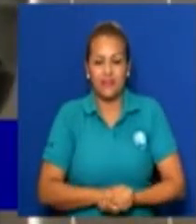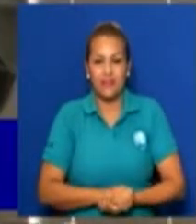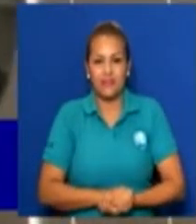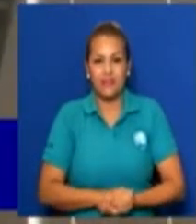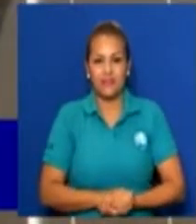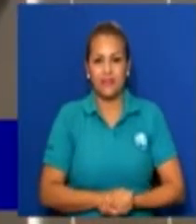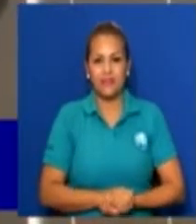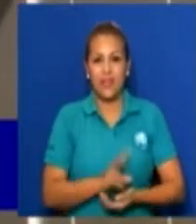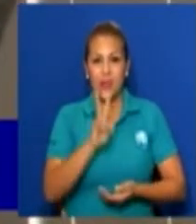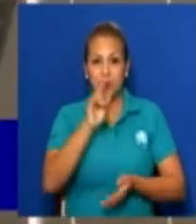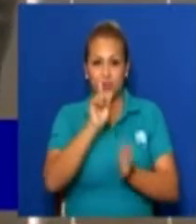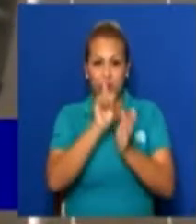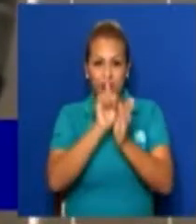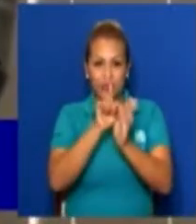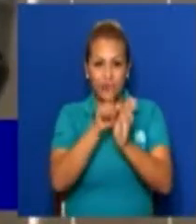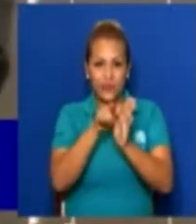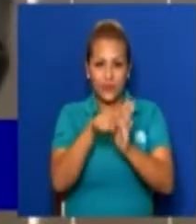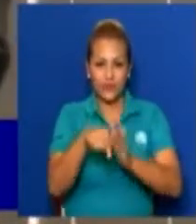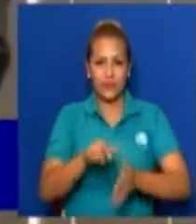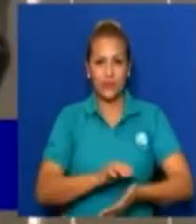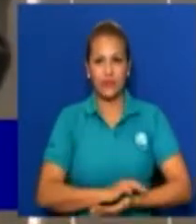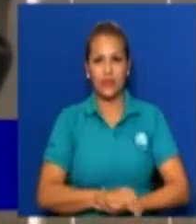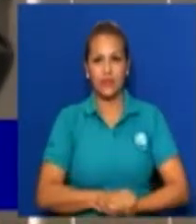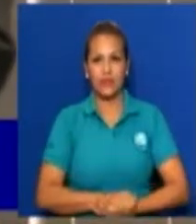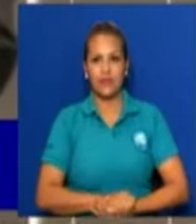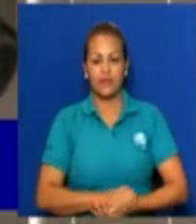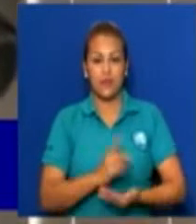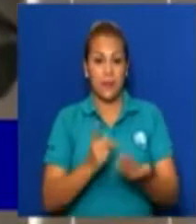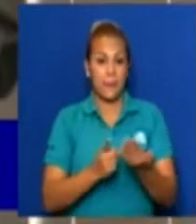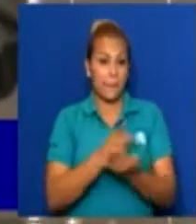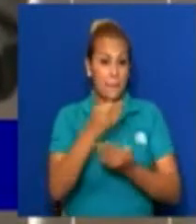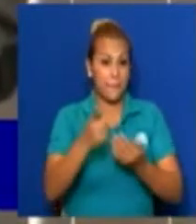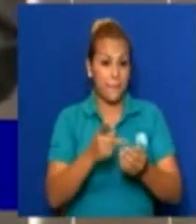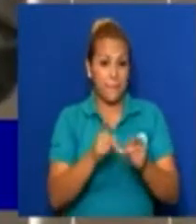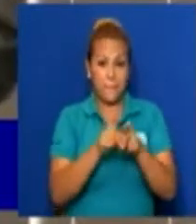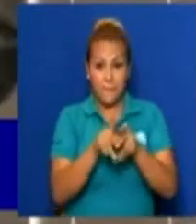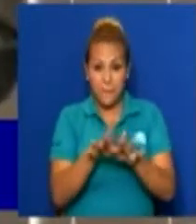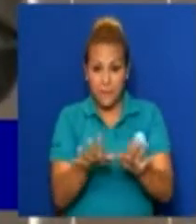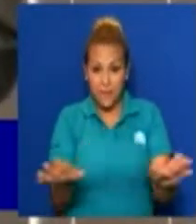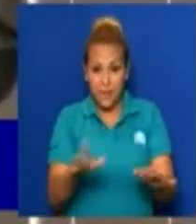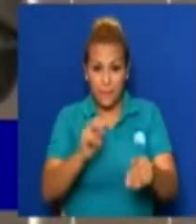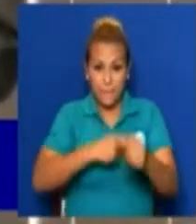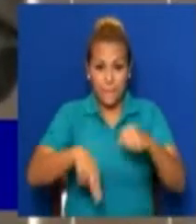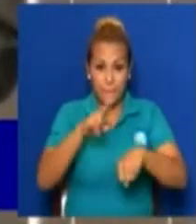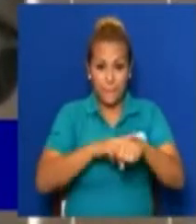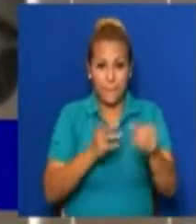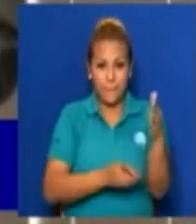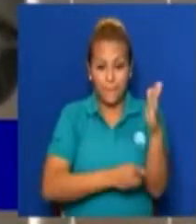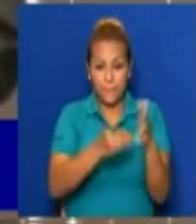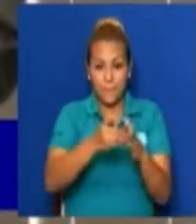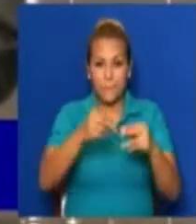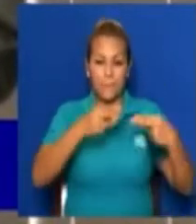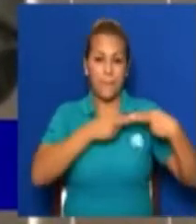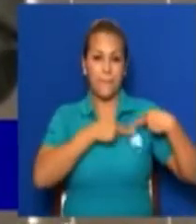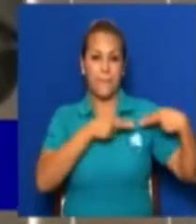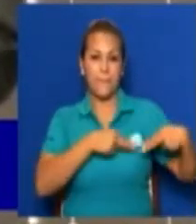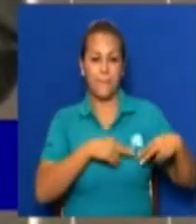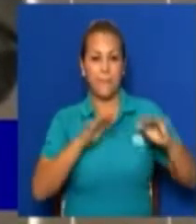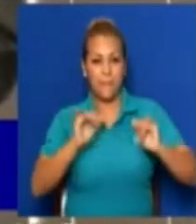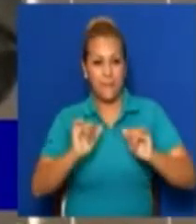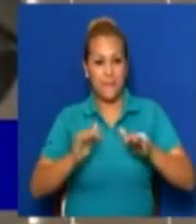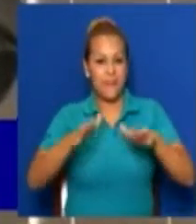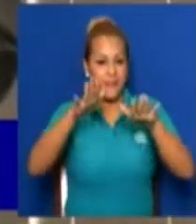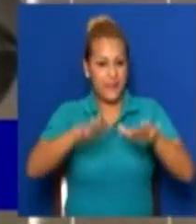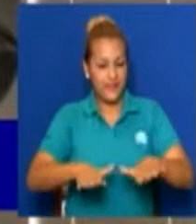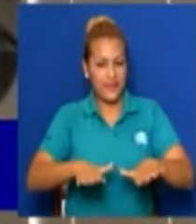Dos minutos. En el Plan Nacional de Desarrollo Humano está contemplado de